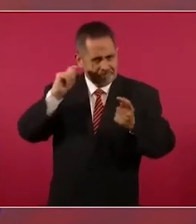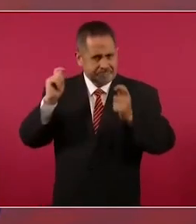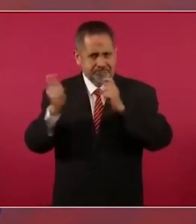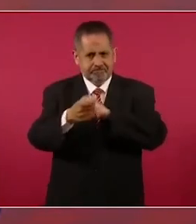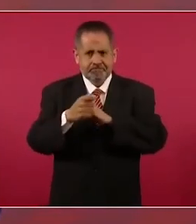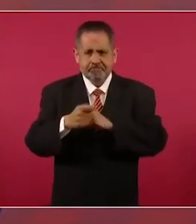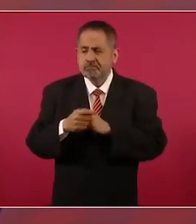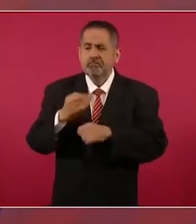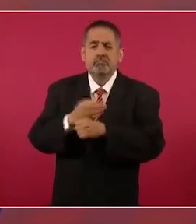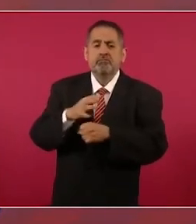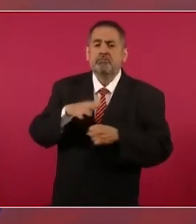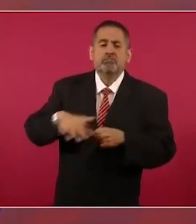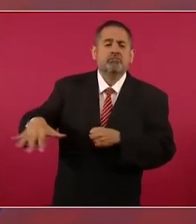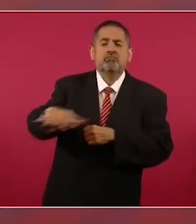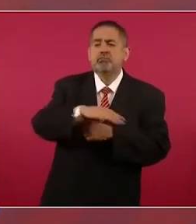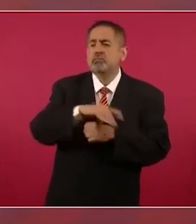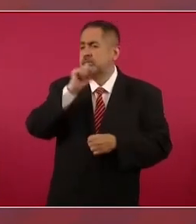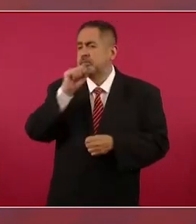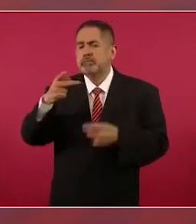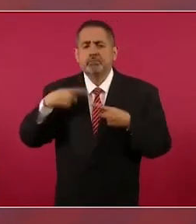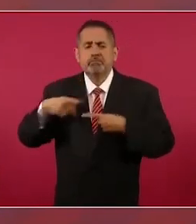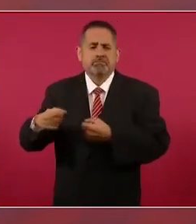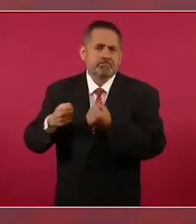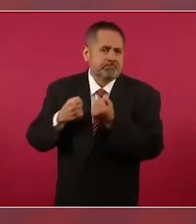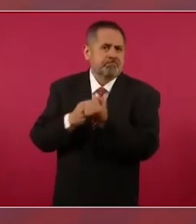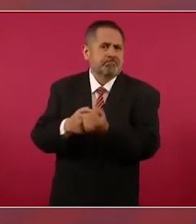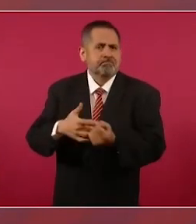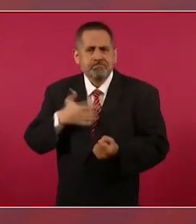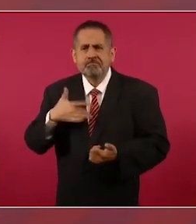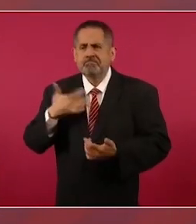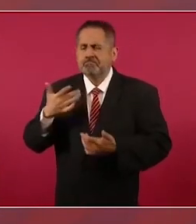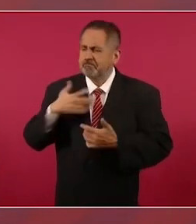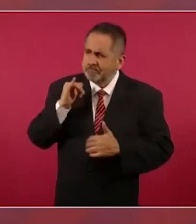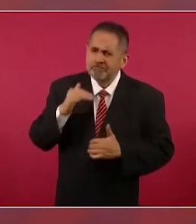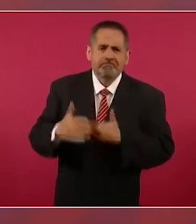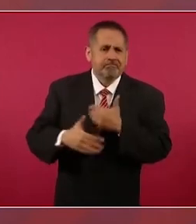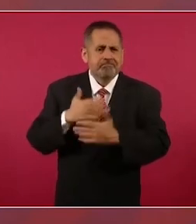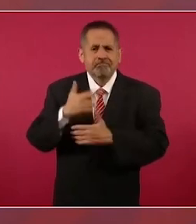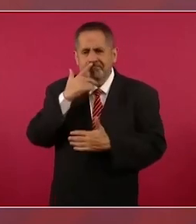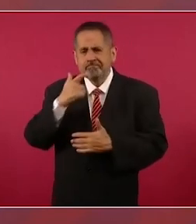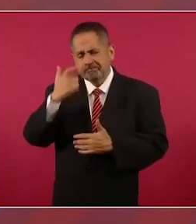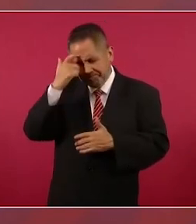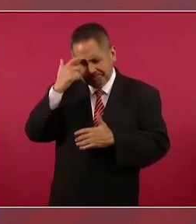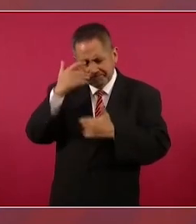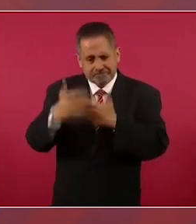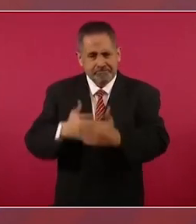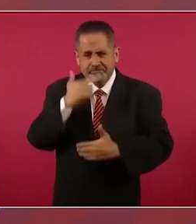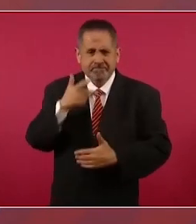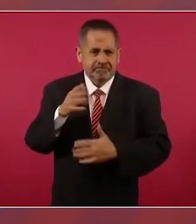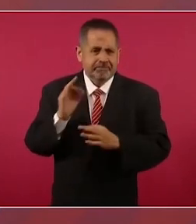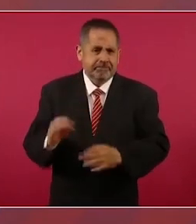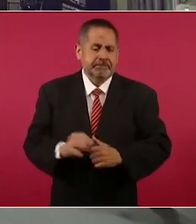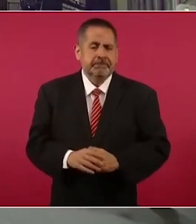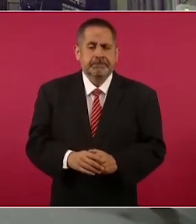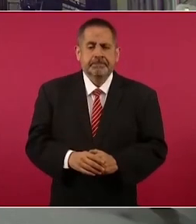está empujado por la misma gente, por la conciencia que se ha despertado. Entonces,